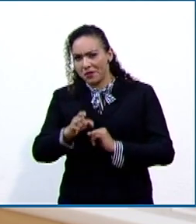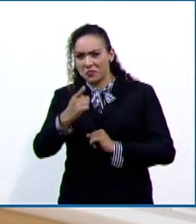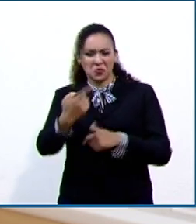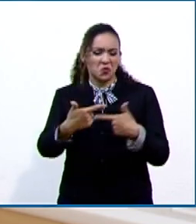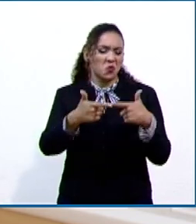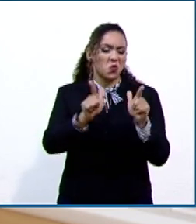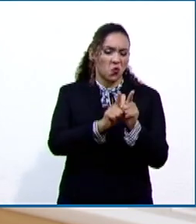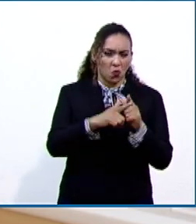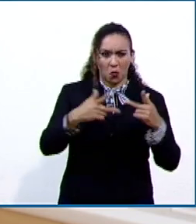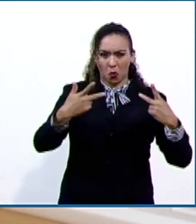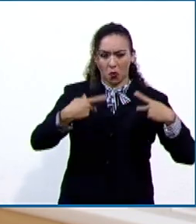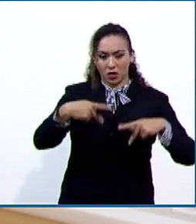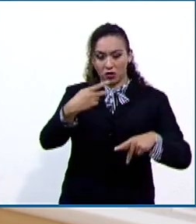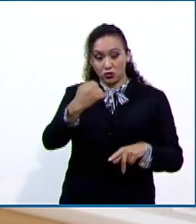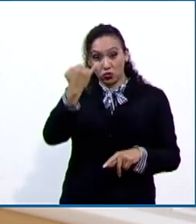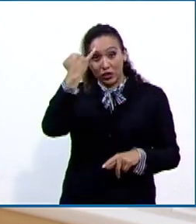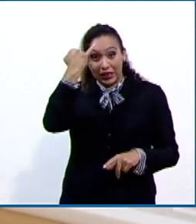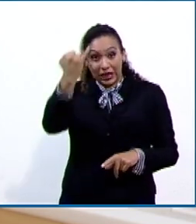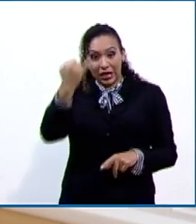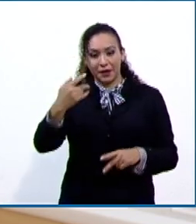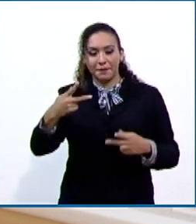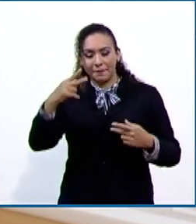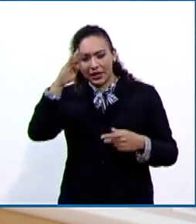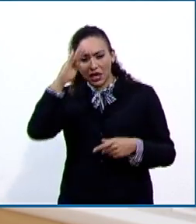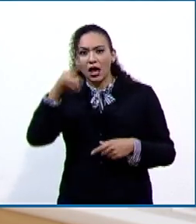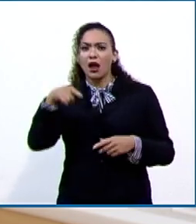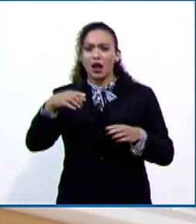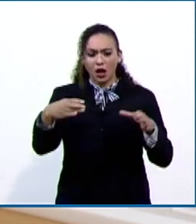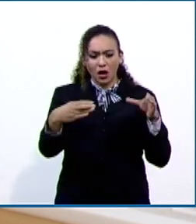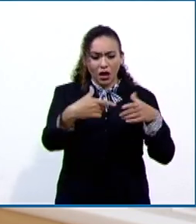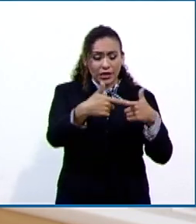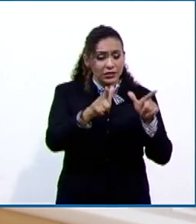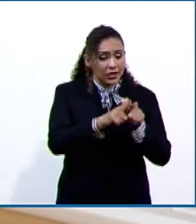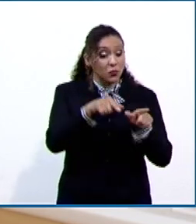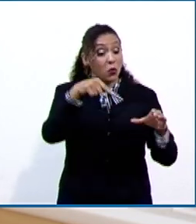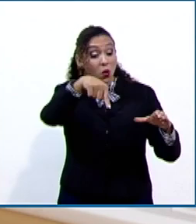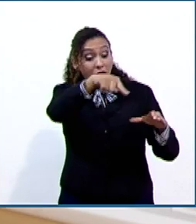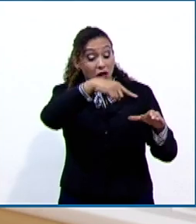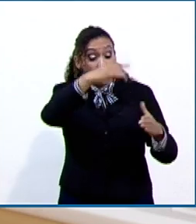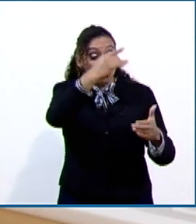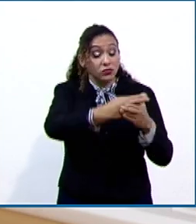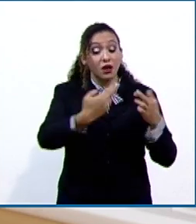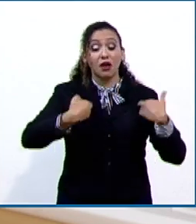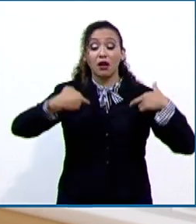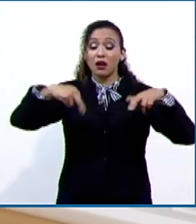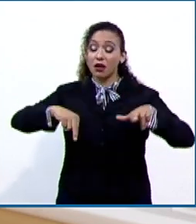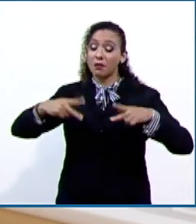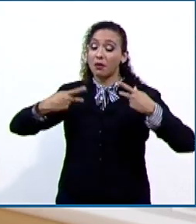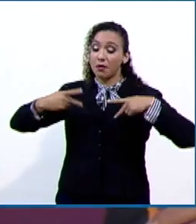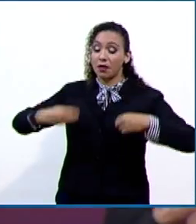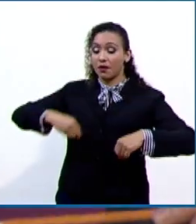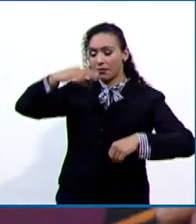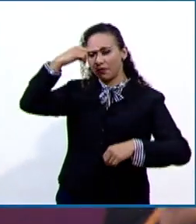personas representan al pueblo y son capaces de ofrecer las únicas soluciones aceptables para el país.